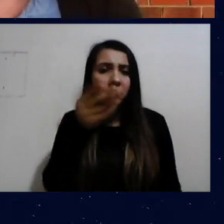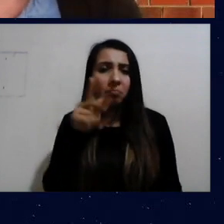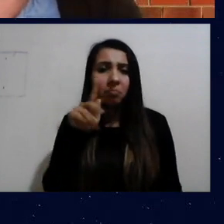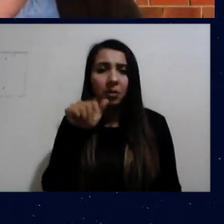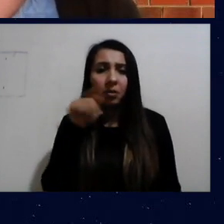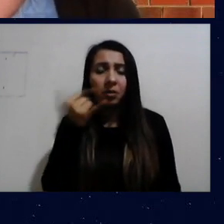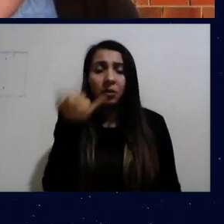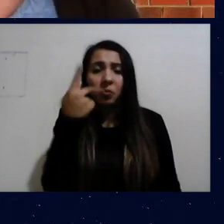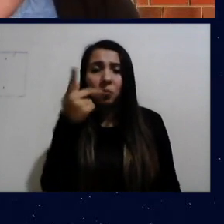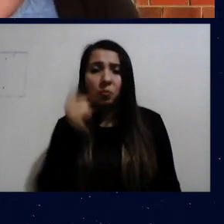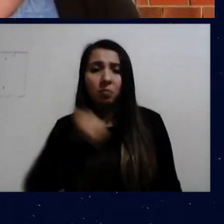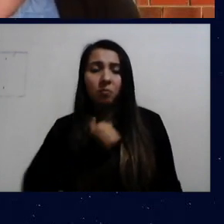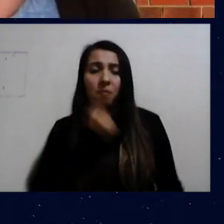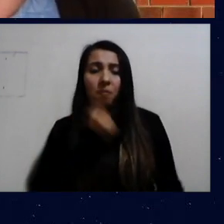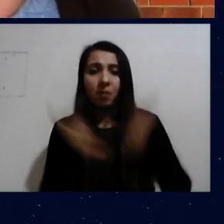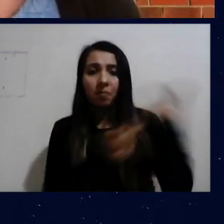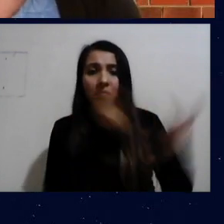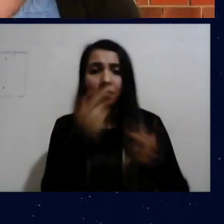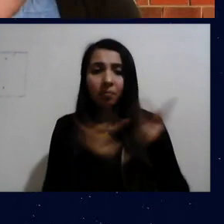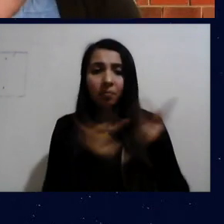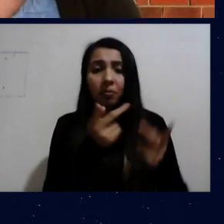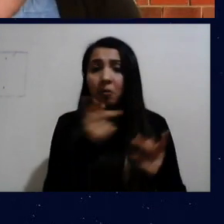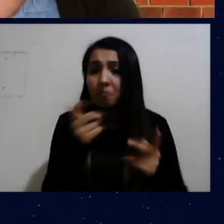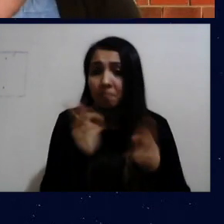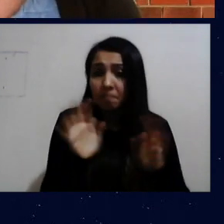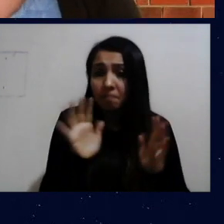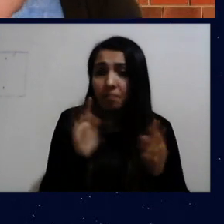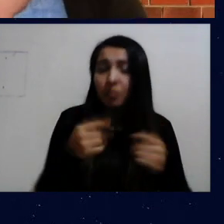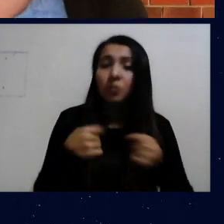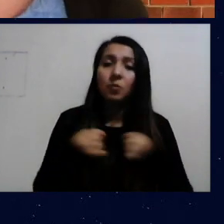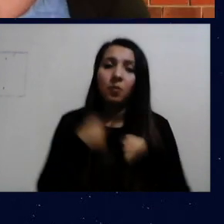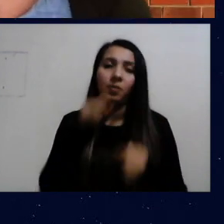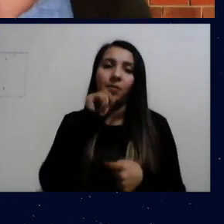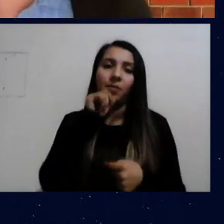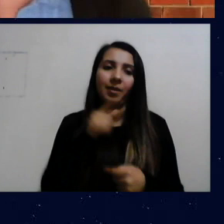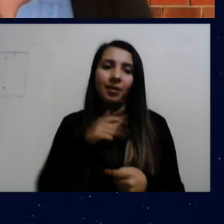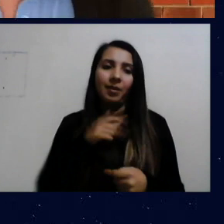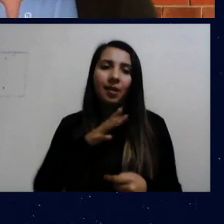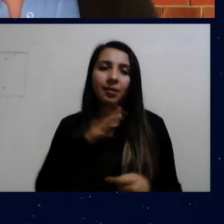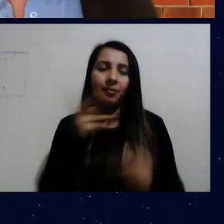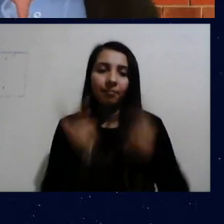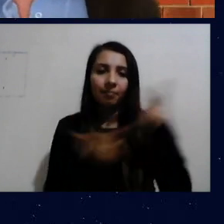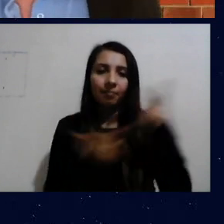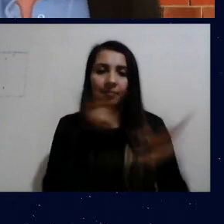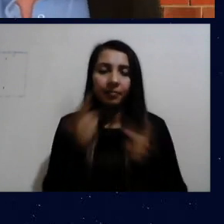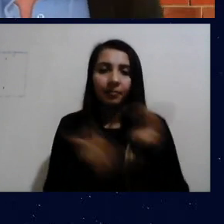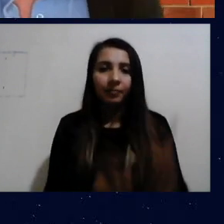algunas. Sí, bueno, no es mi área, yo soy